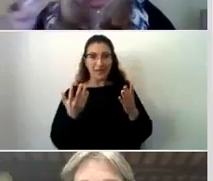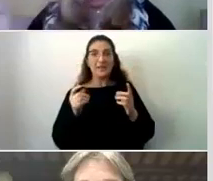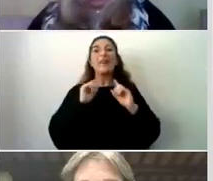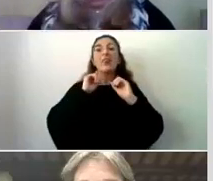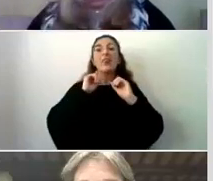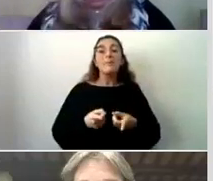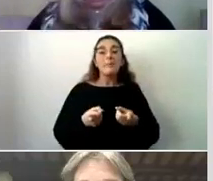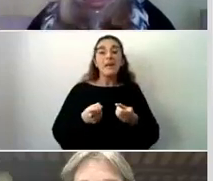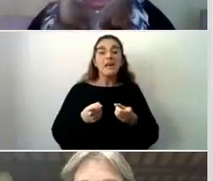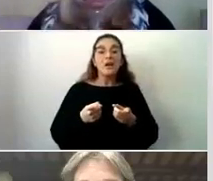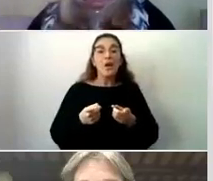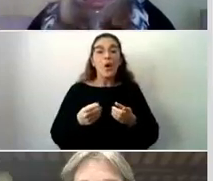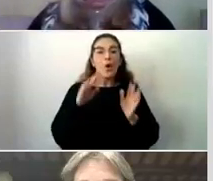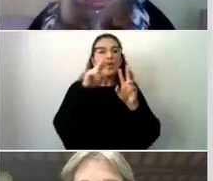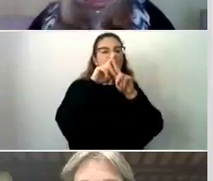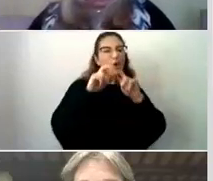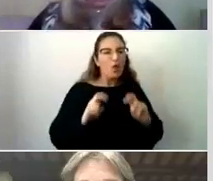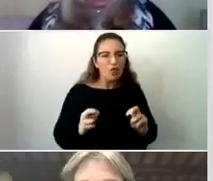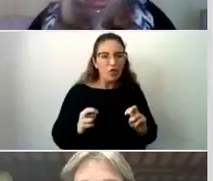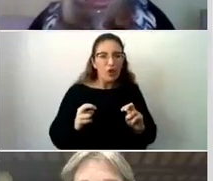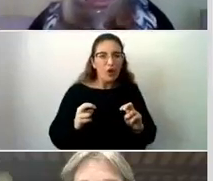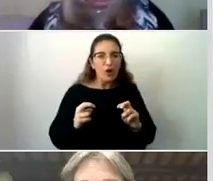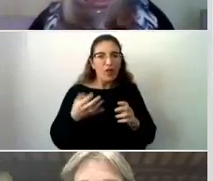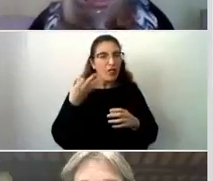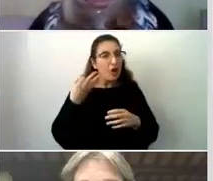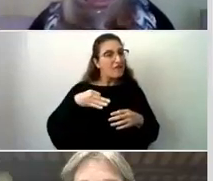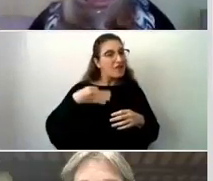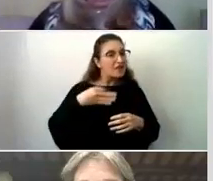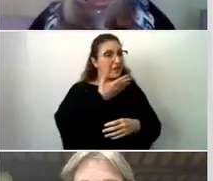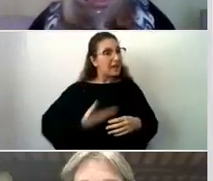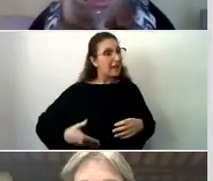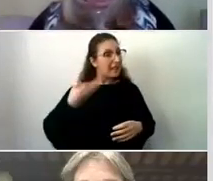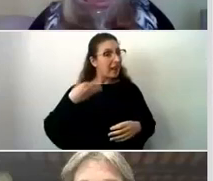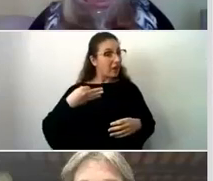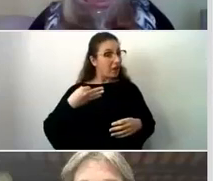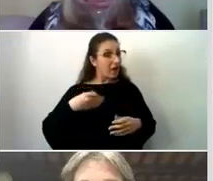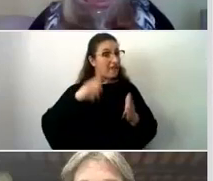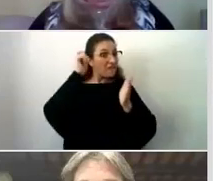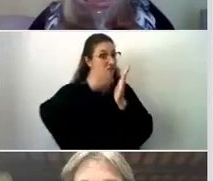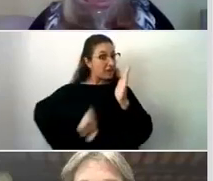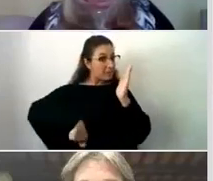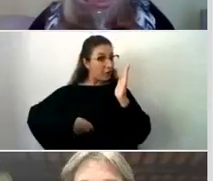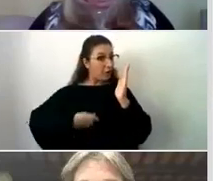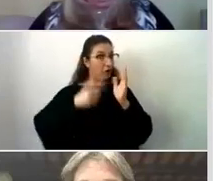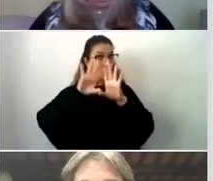términos de las obligaciones que el Estado argentino ha asumido frente a la comunidad internacional. El